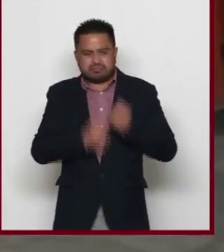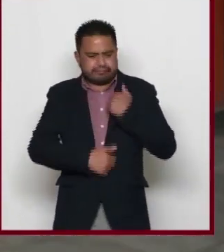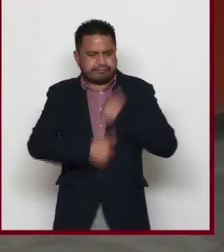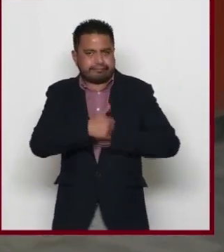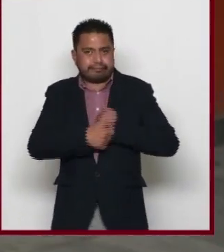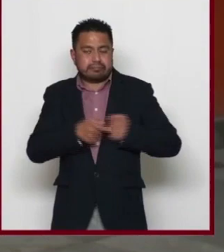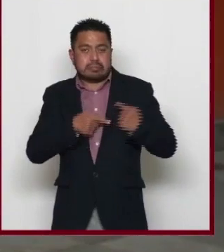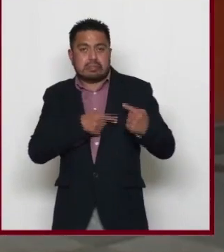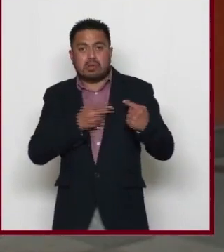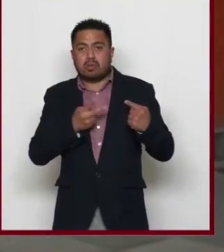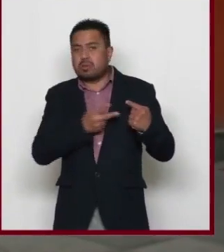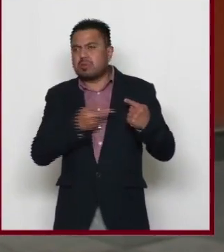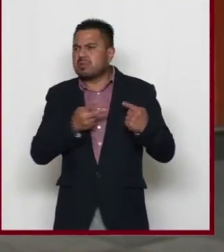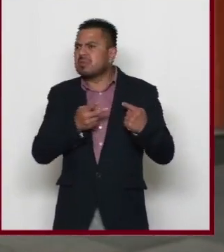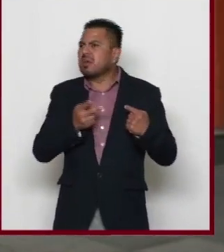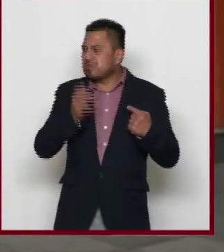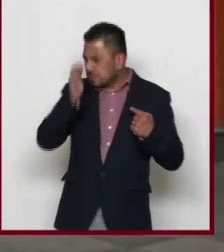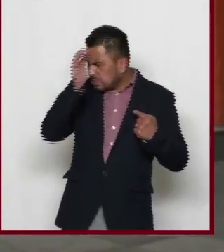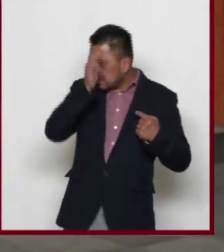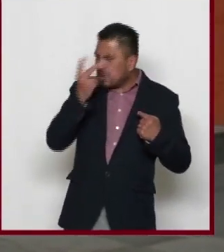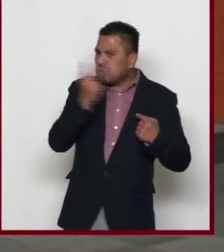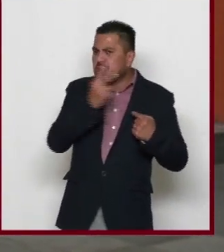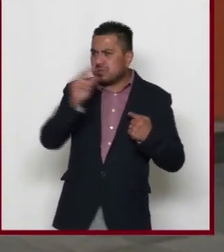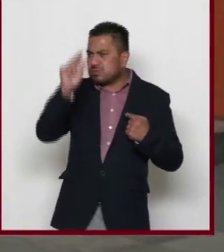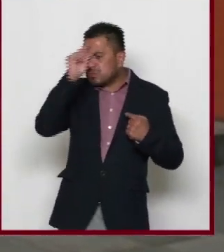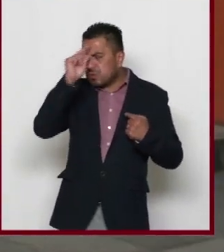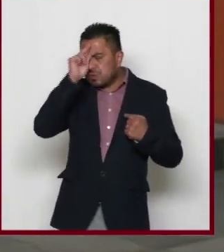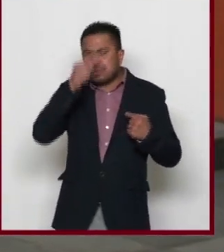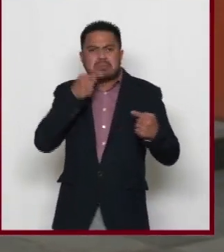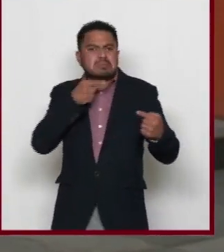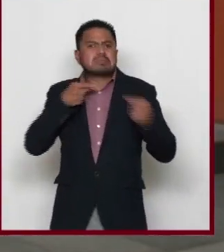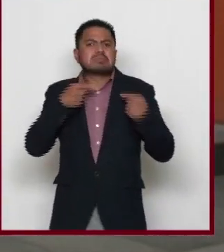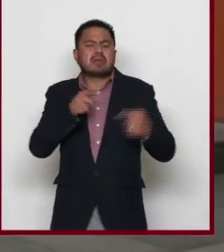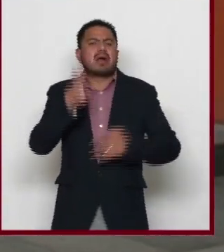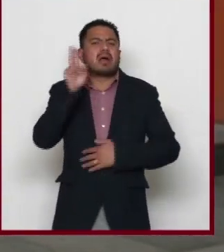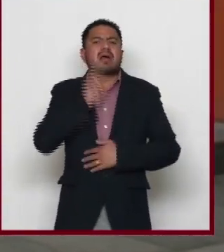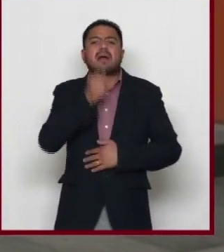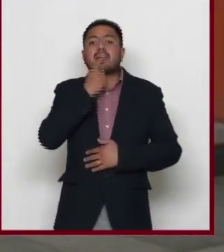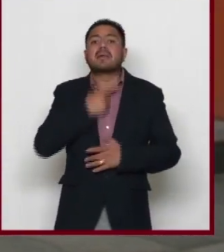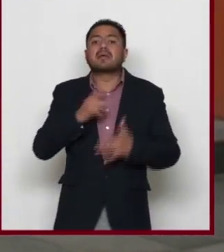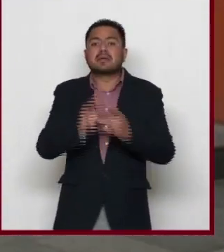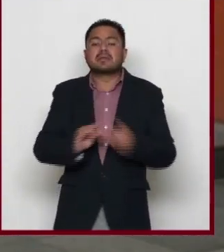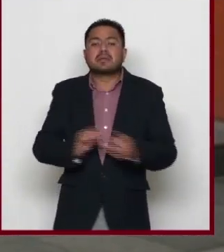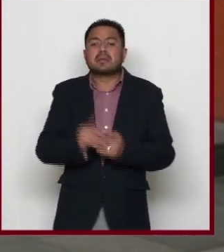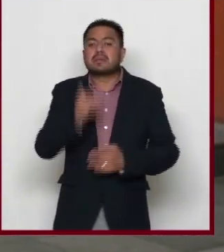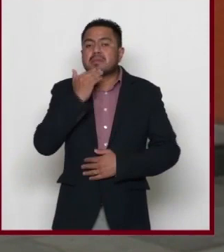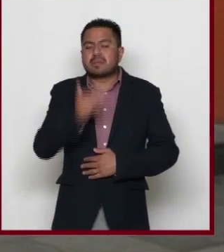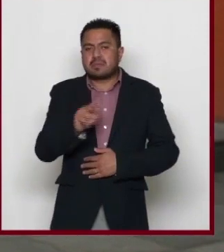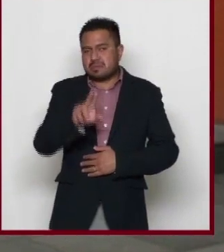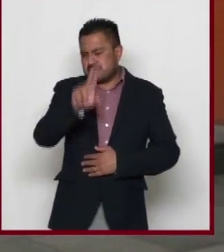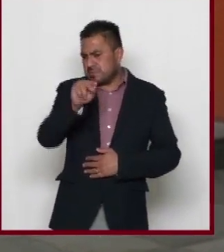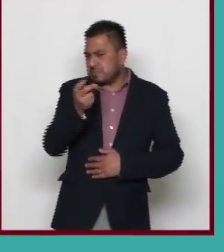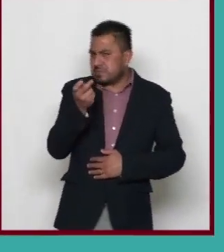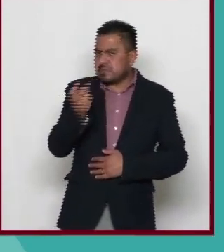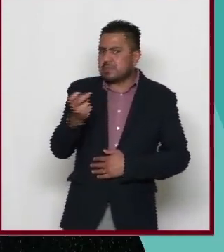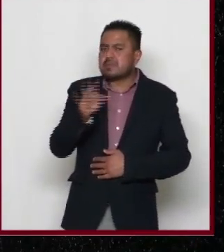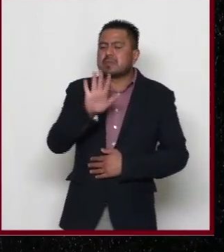esos científicos tan inteligentes se andaban peleando? A ver, cuenta bien el chisme. No precisamente. Déjame